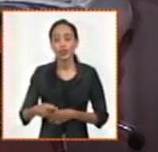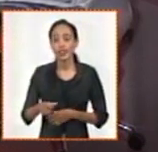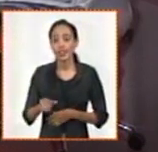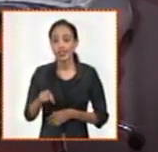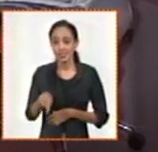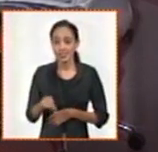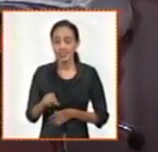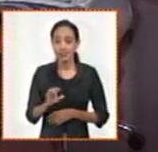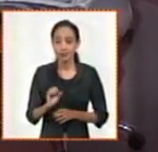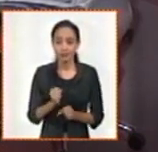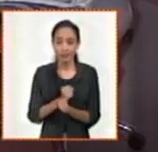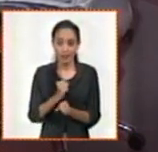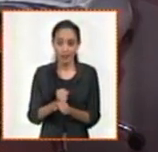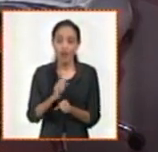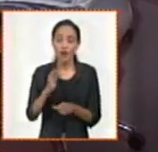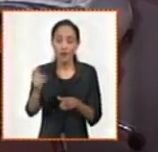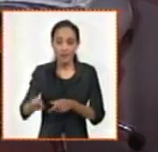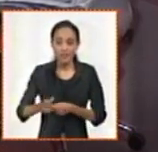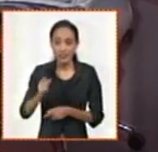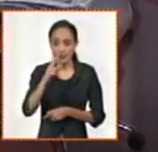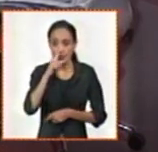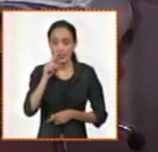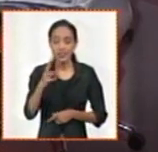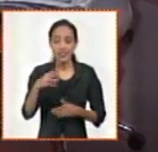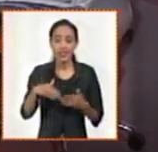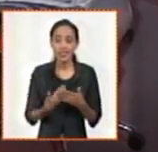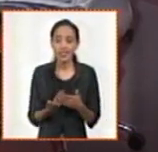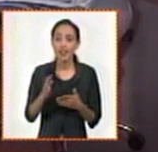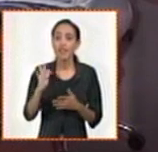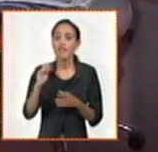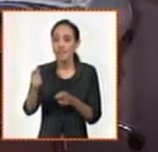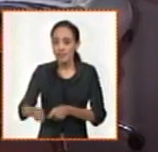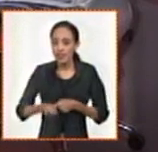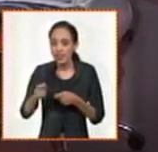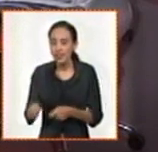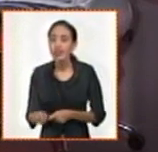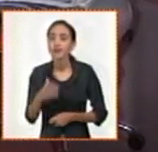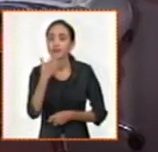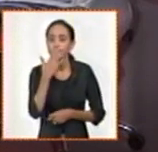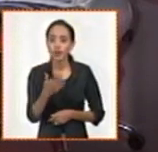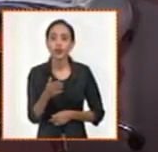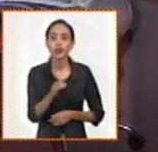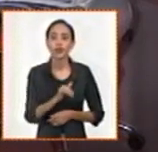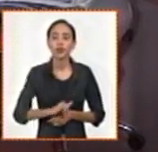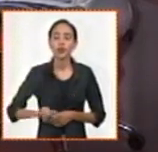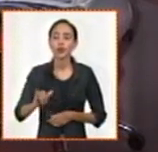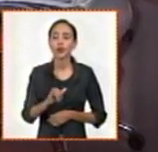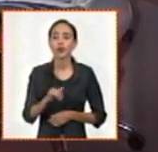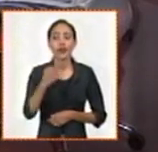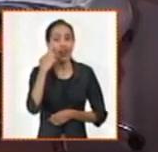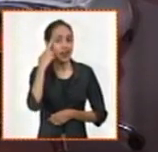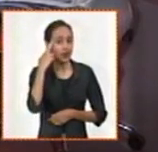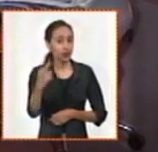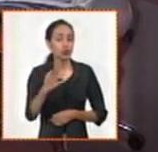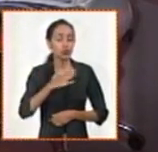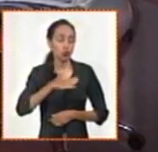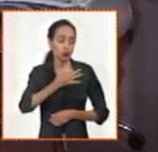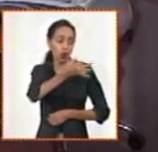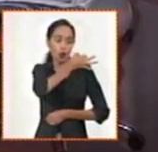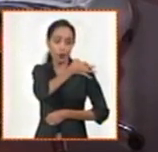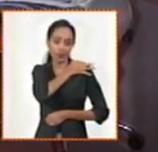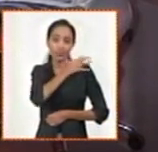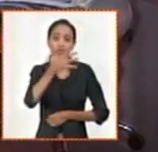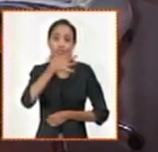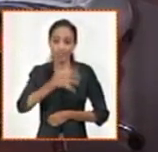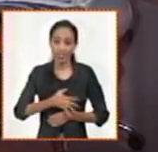una finca, ¿no? Sí, estos tres días son de finca y muy merecido el recordatorio a nuestro comandante, lo